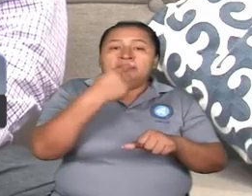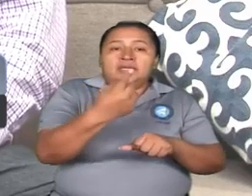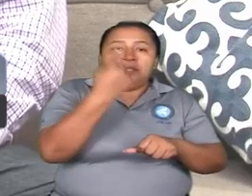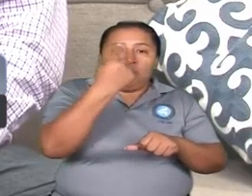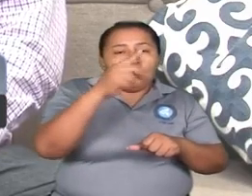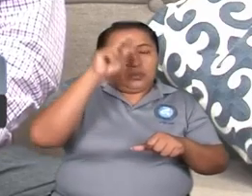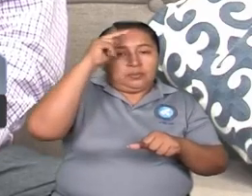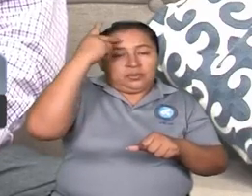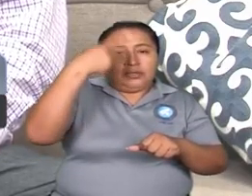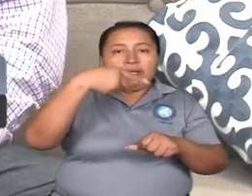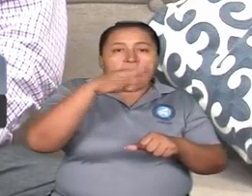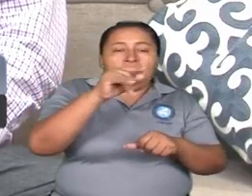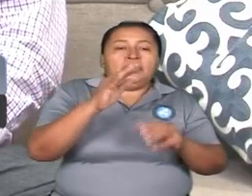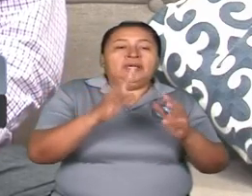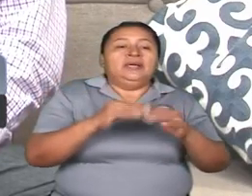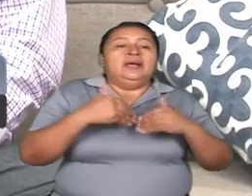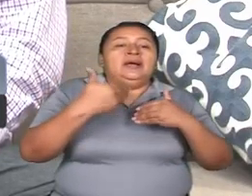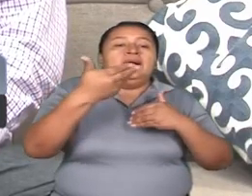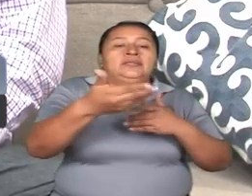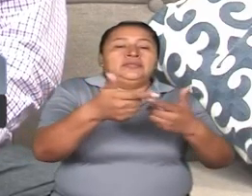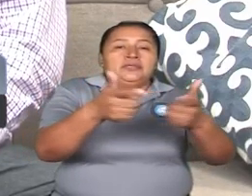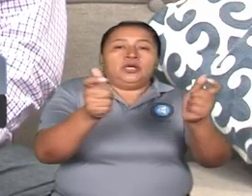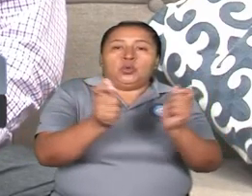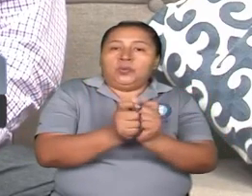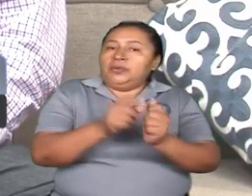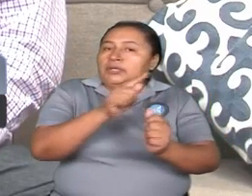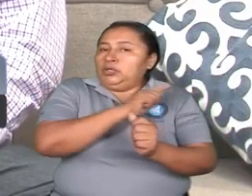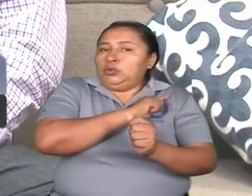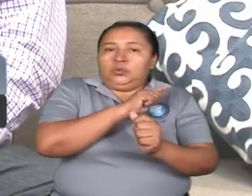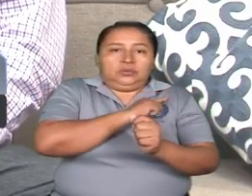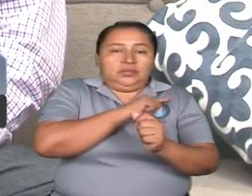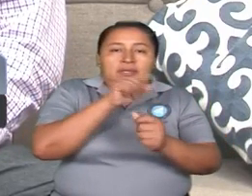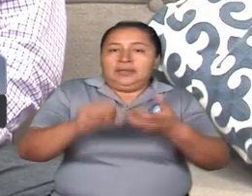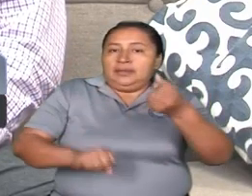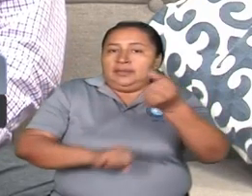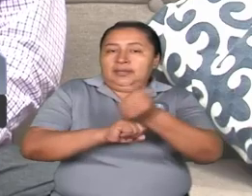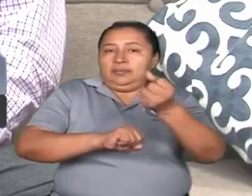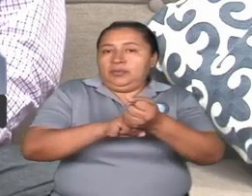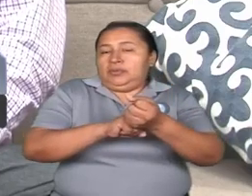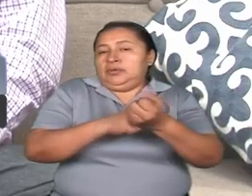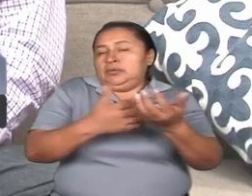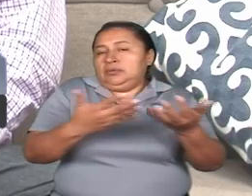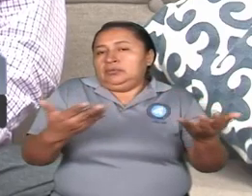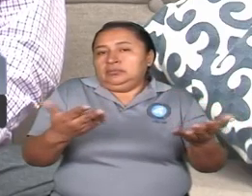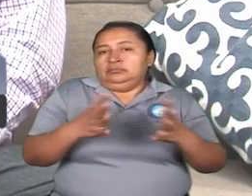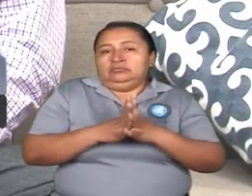pública hacia sectores que no tenían el respaldo